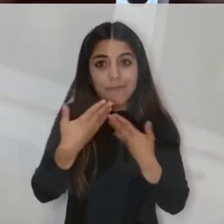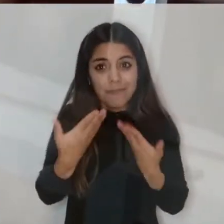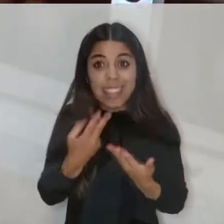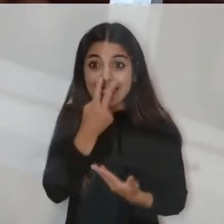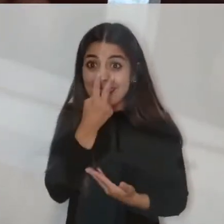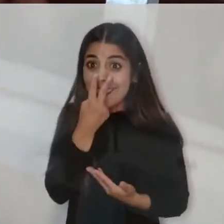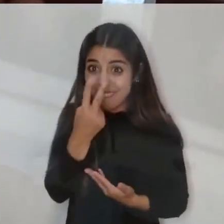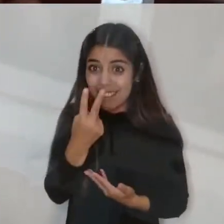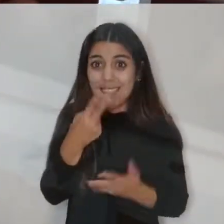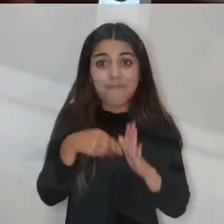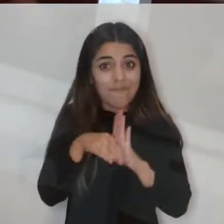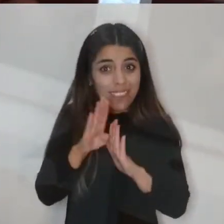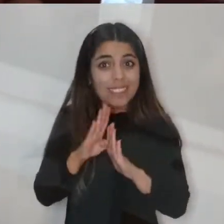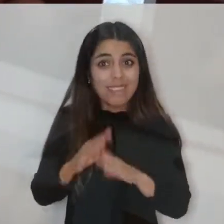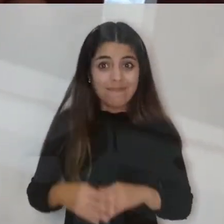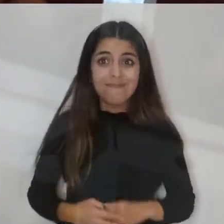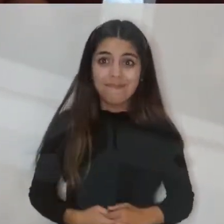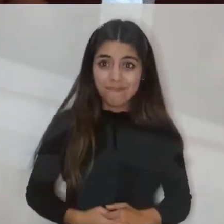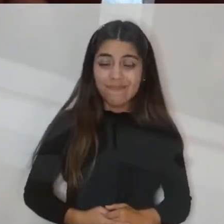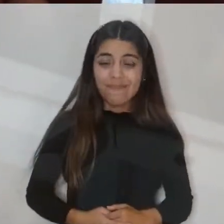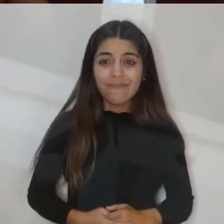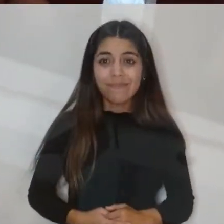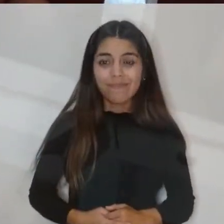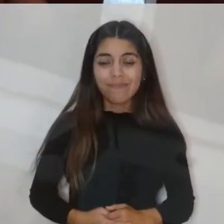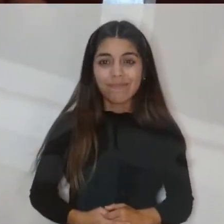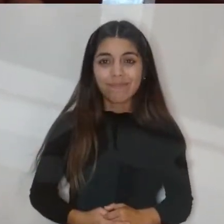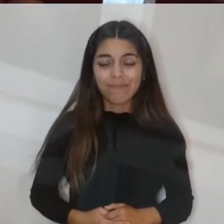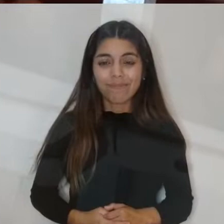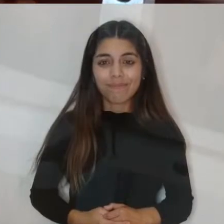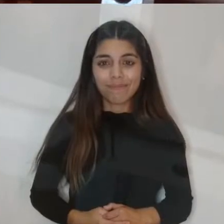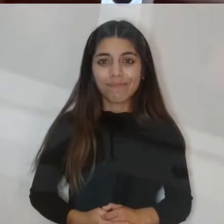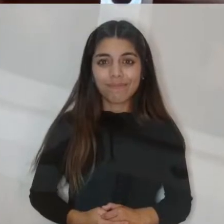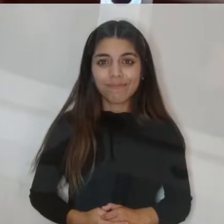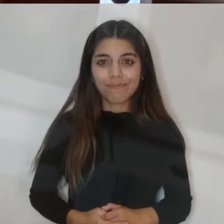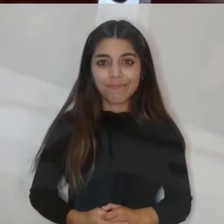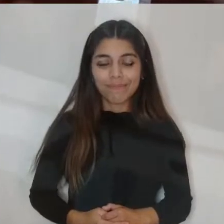más... Es más notorio. Y sí, sí.